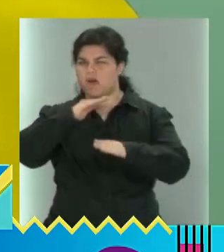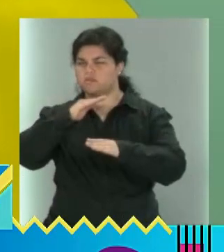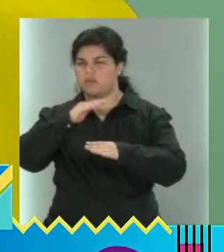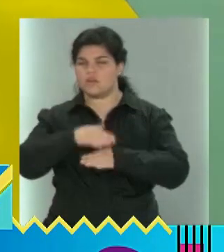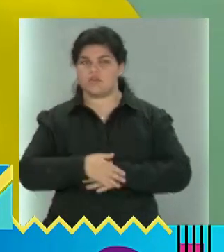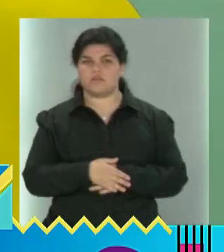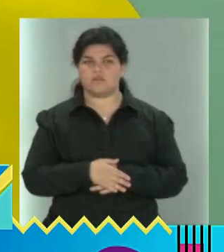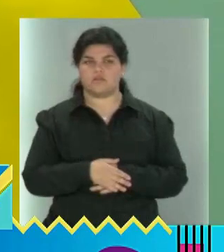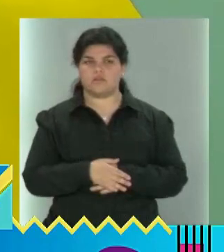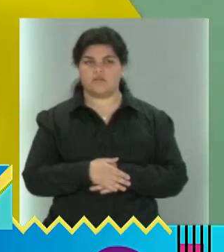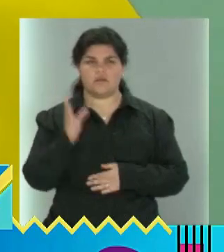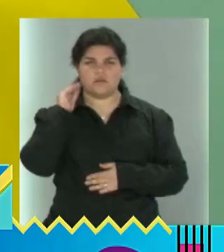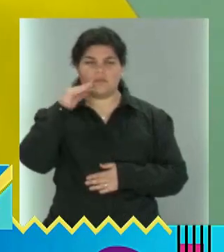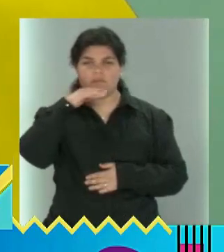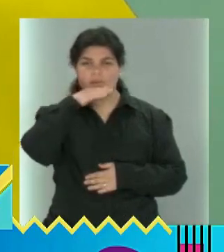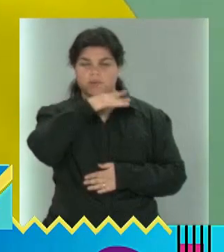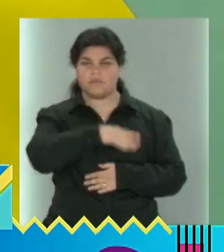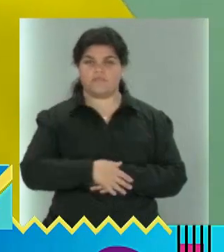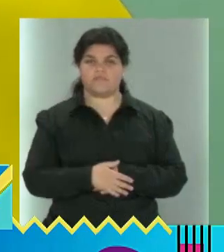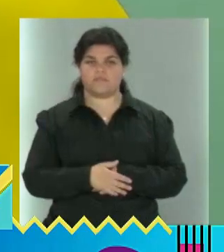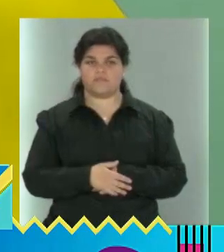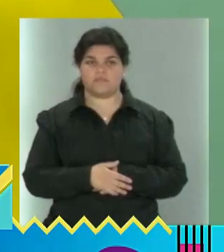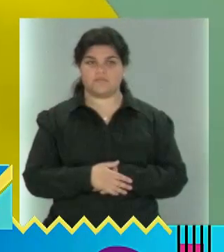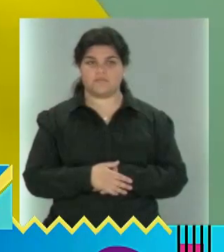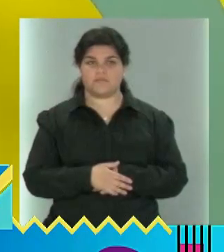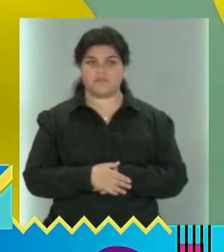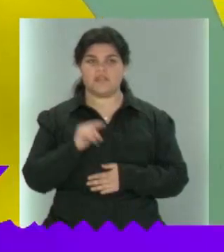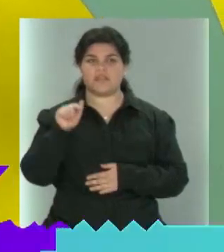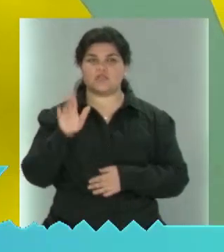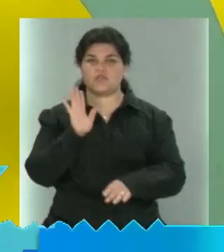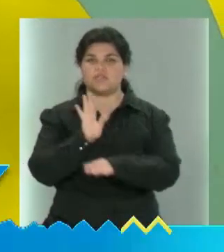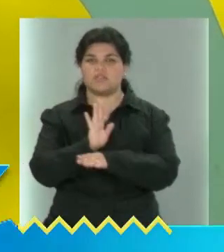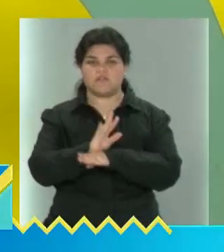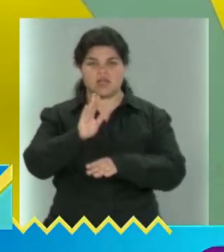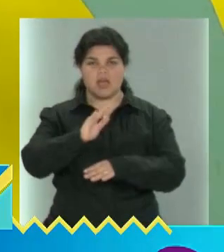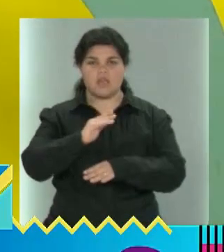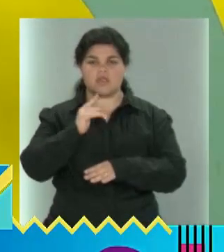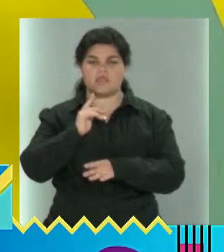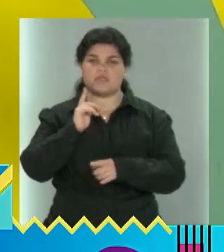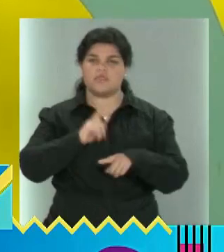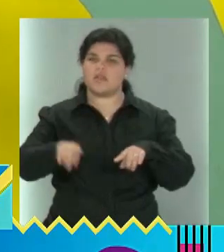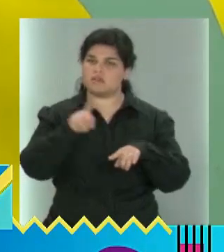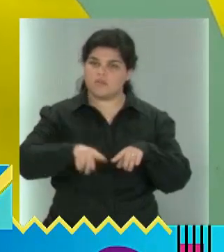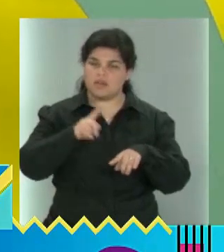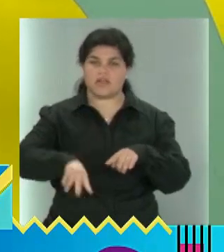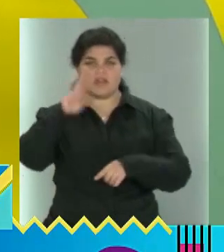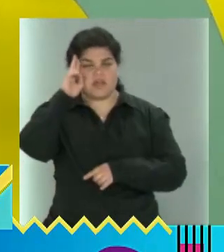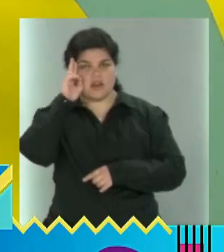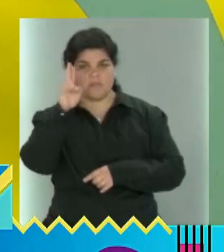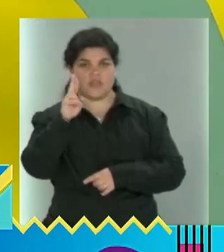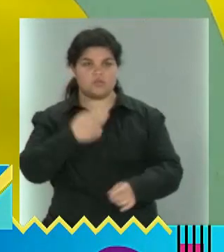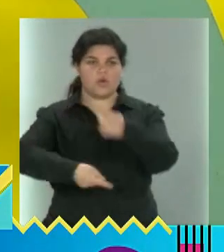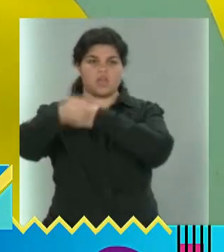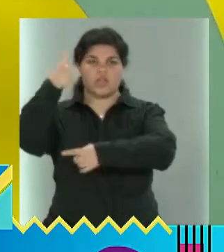primeros que la practicaron fueron militares. Y eso implica disciplina, respeto, historia y tradición. Por eso